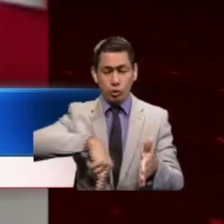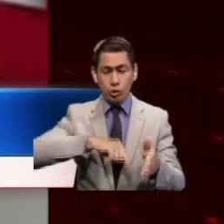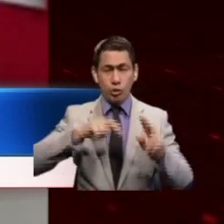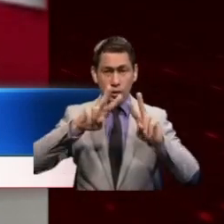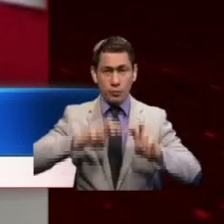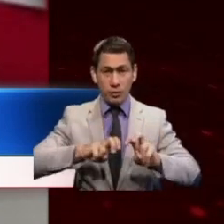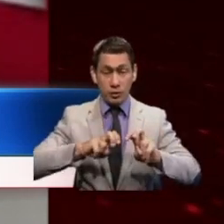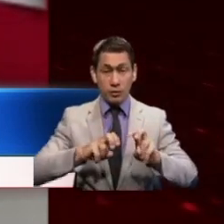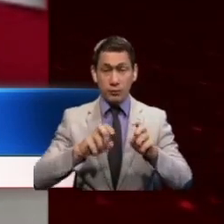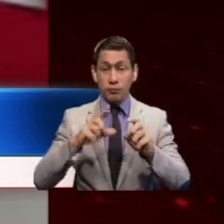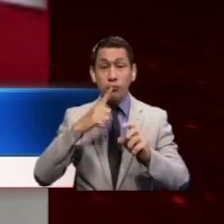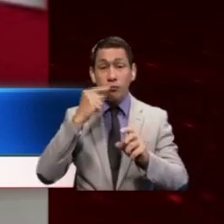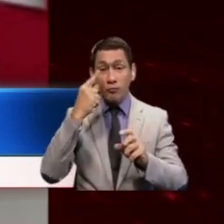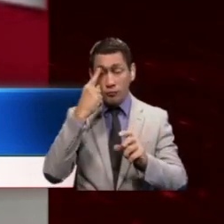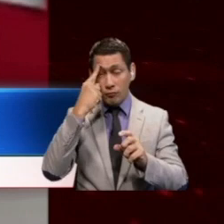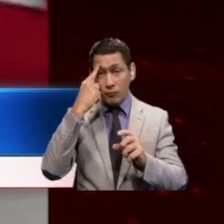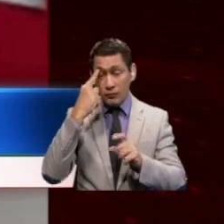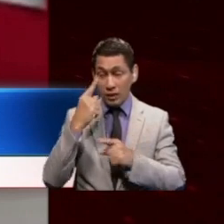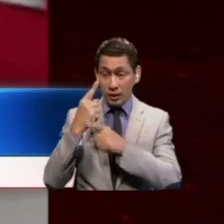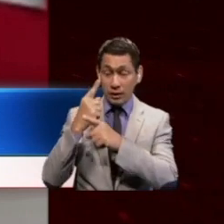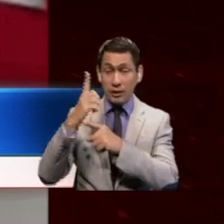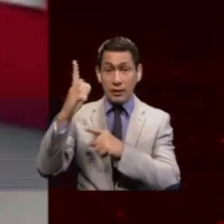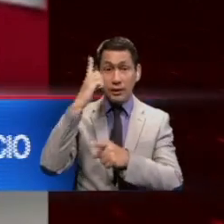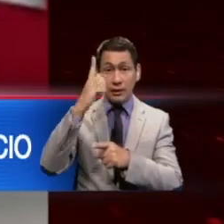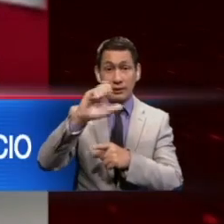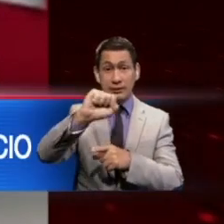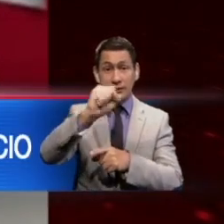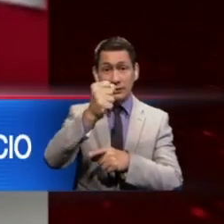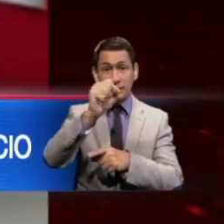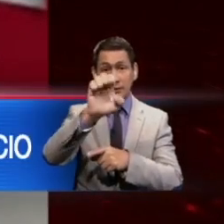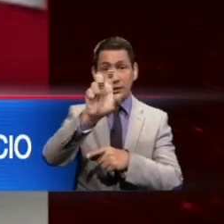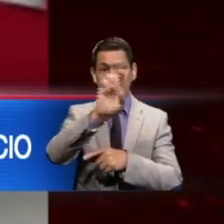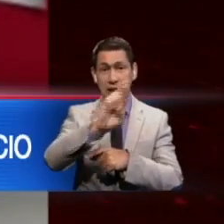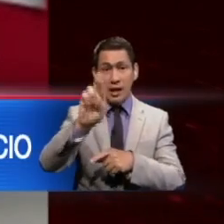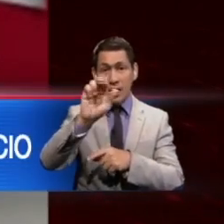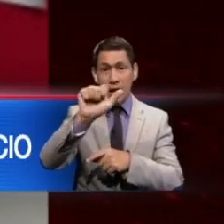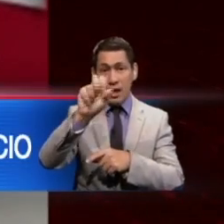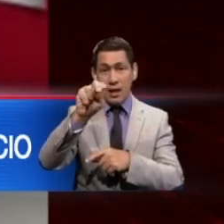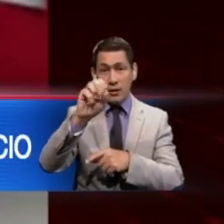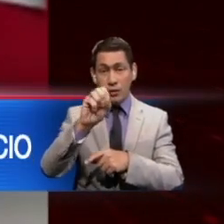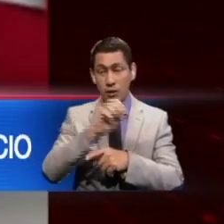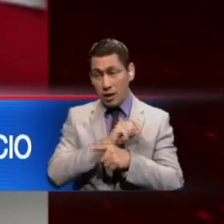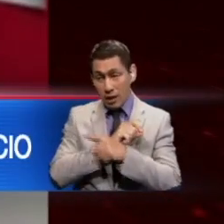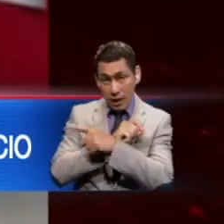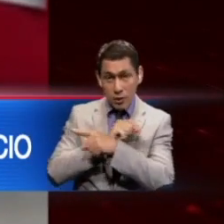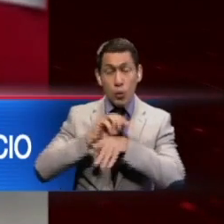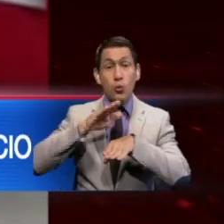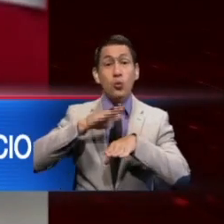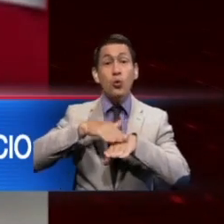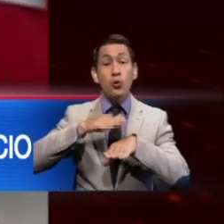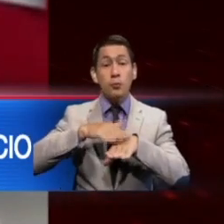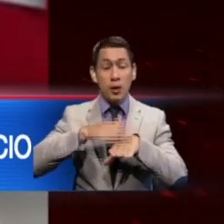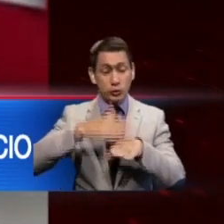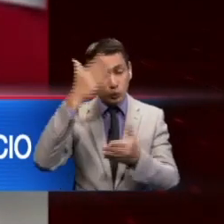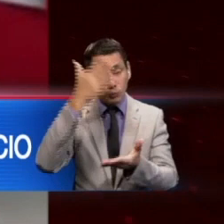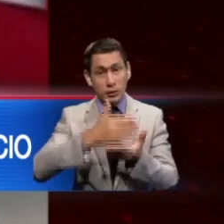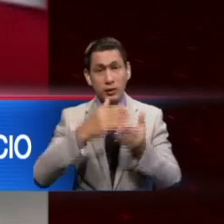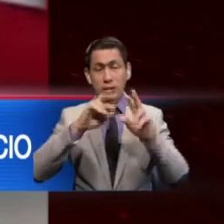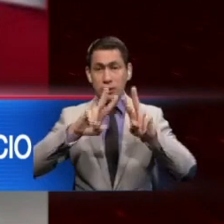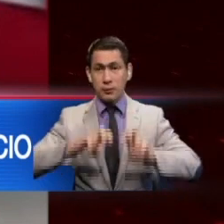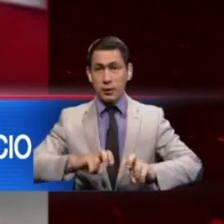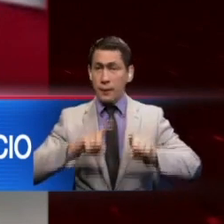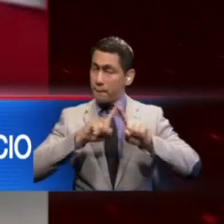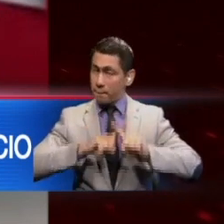El correísmo, con José Serrano a la cabeza, trata de ensuciar la investigación, ponerle presión. Lo más